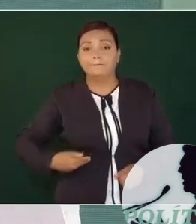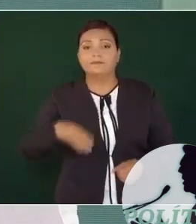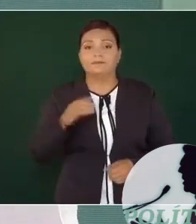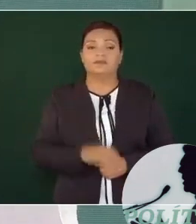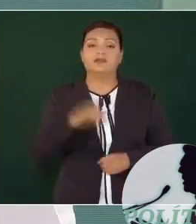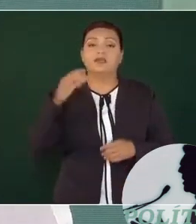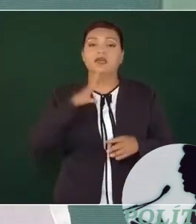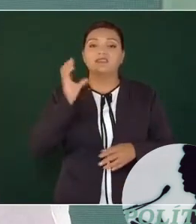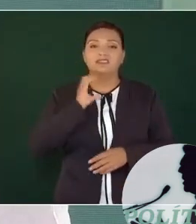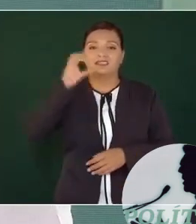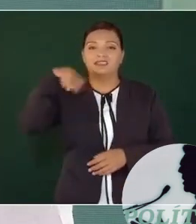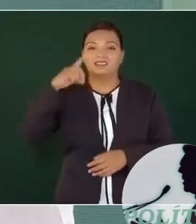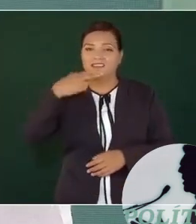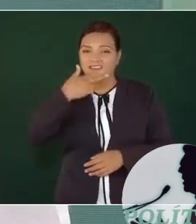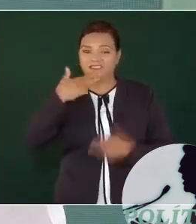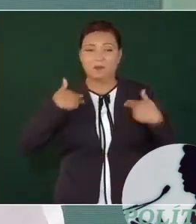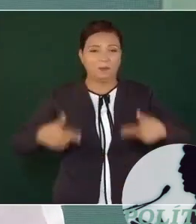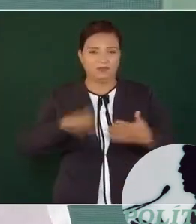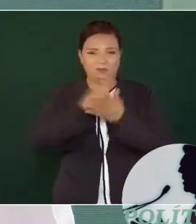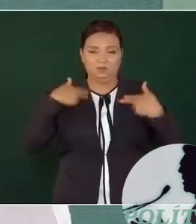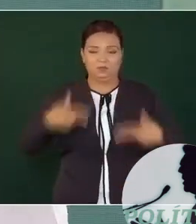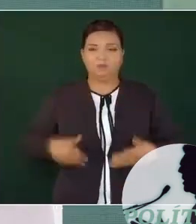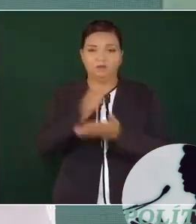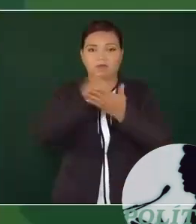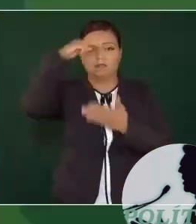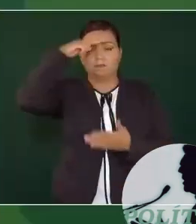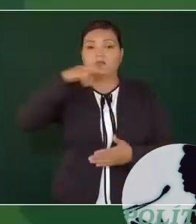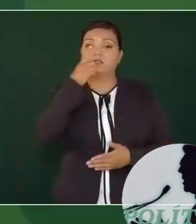de Derechos Humanos en la Ciudad de México, y su recomendación